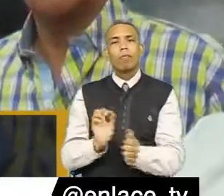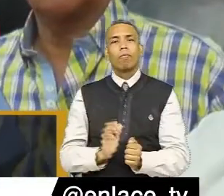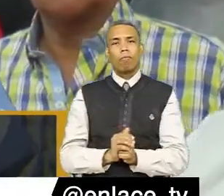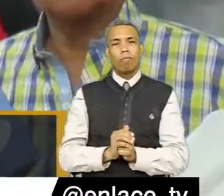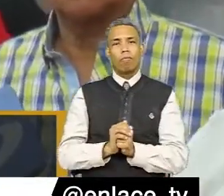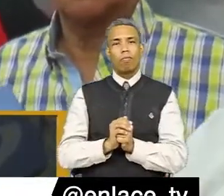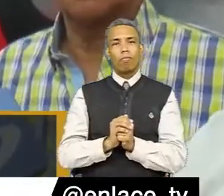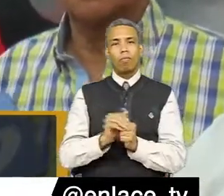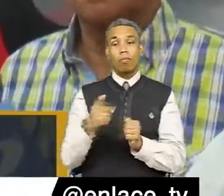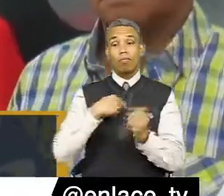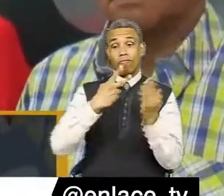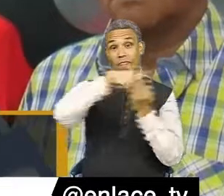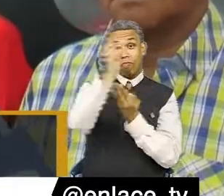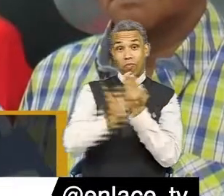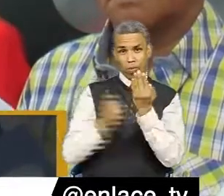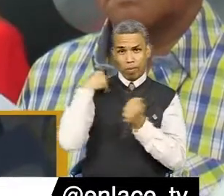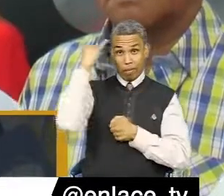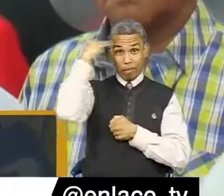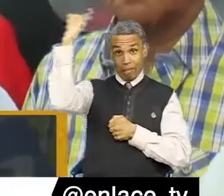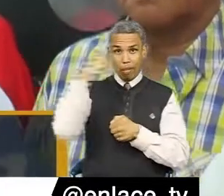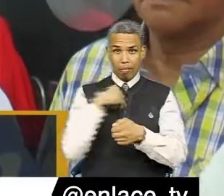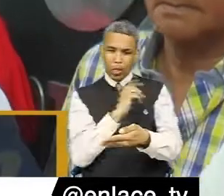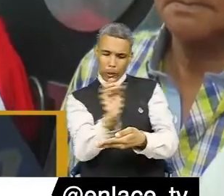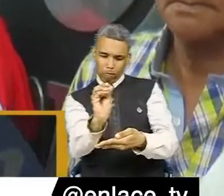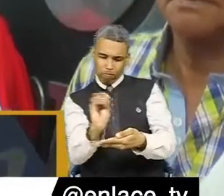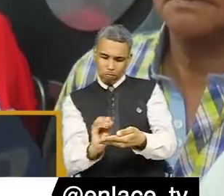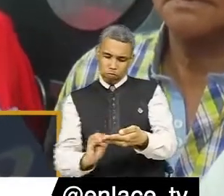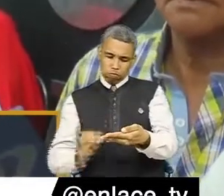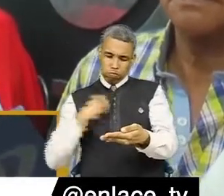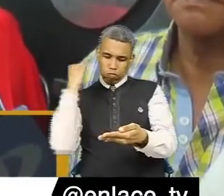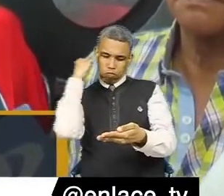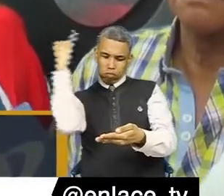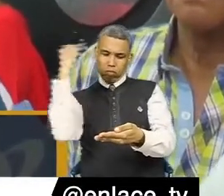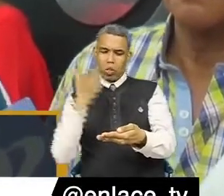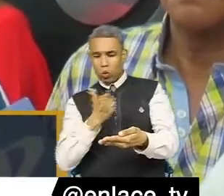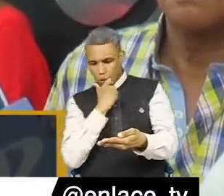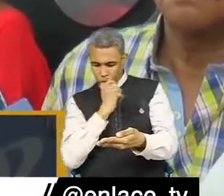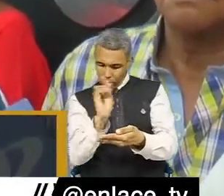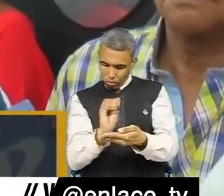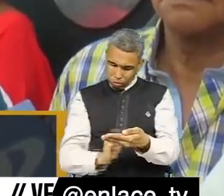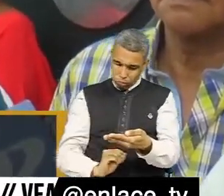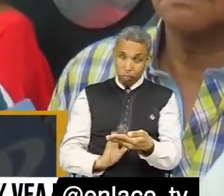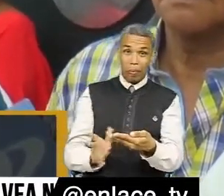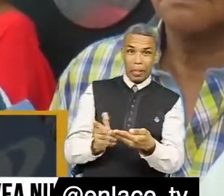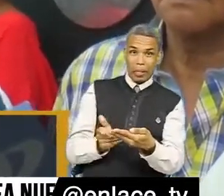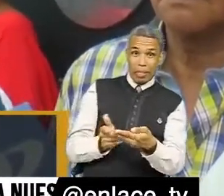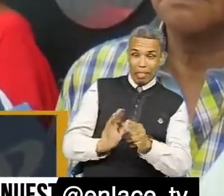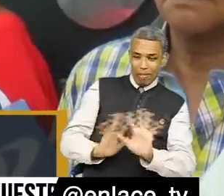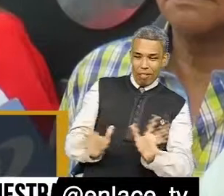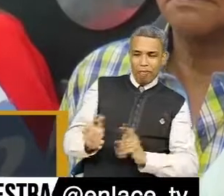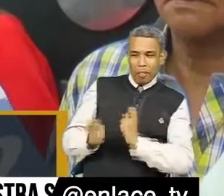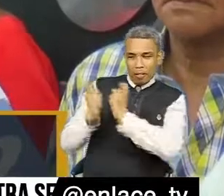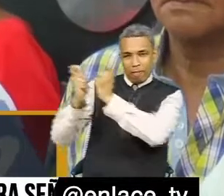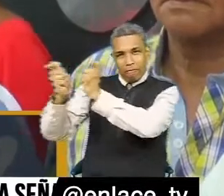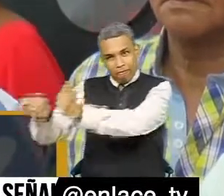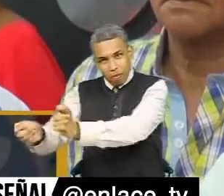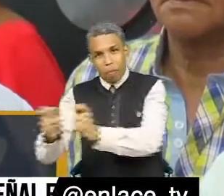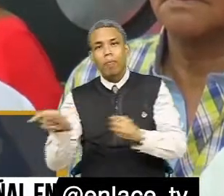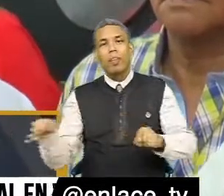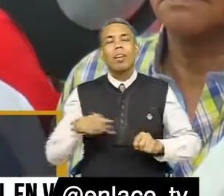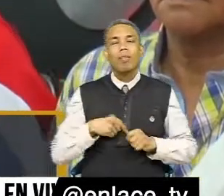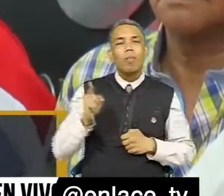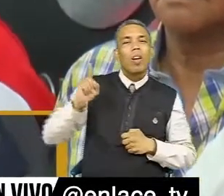redactar el proyecto y entregarlo erradicarlo en la secretaría general del senado ya lo que sigue es que el